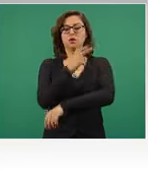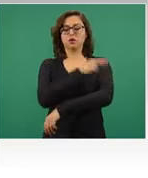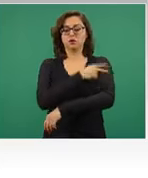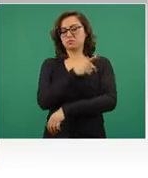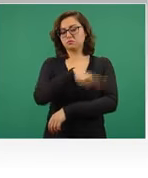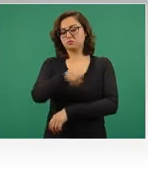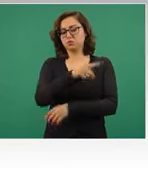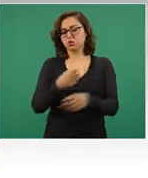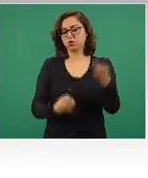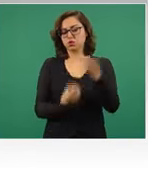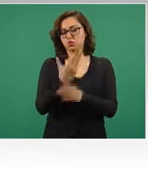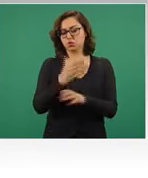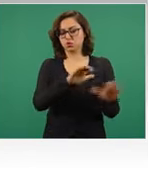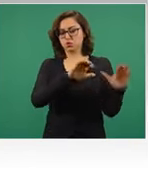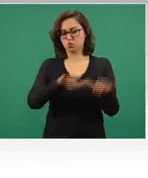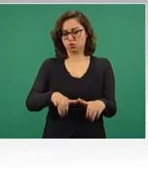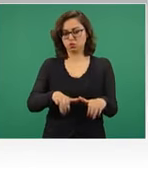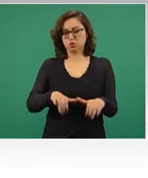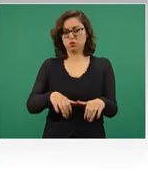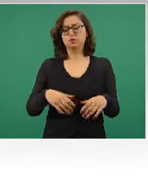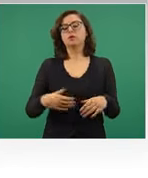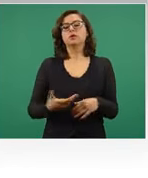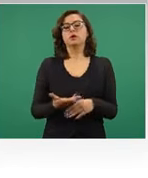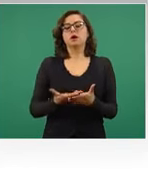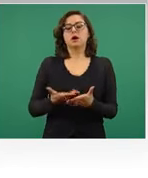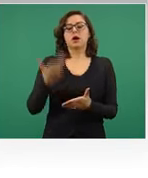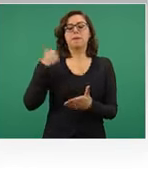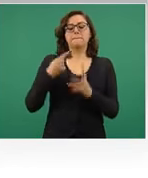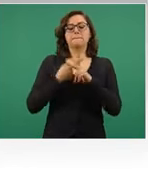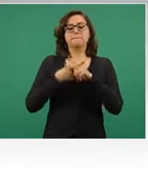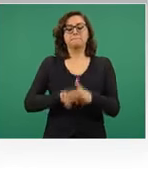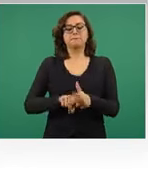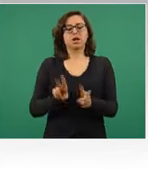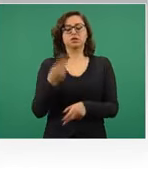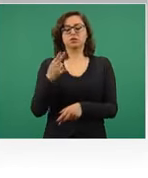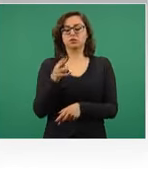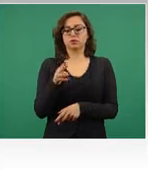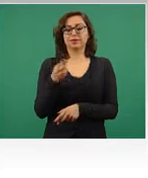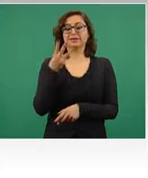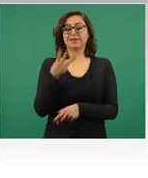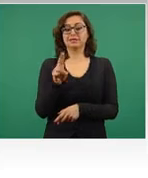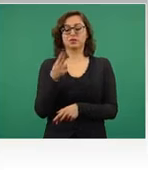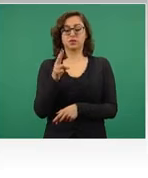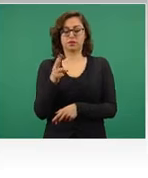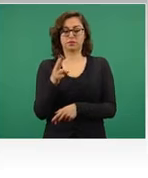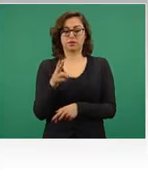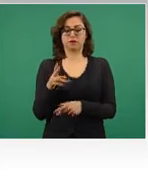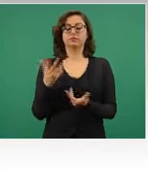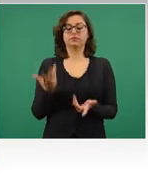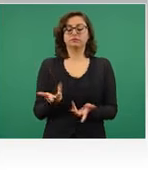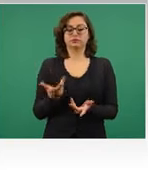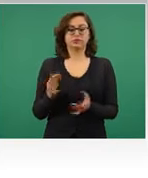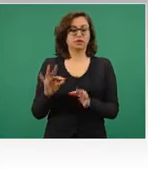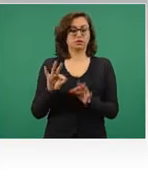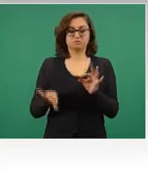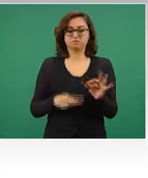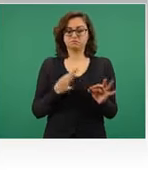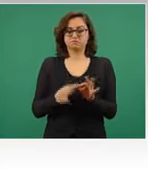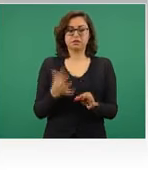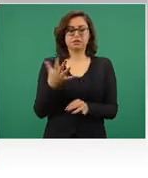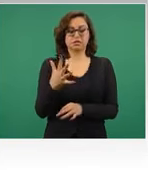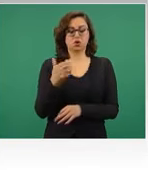ingreso. Este había iniciado en noviembre, el 3 de noviembre, concluyó el 5